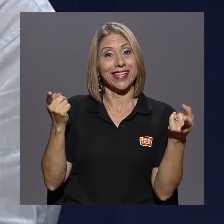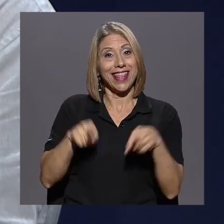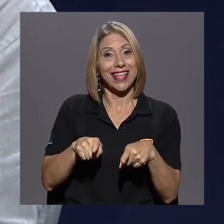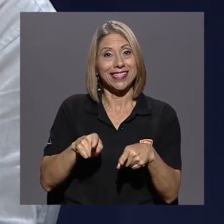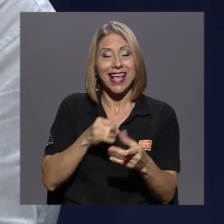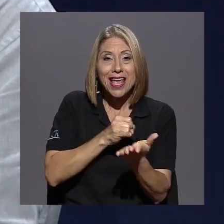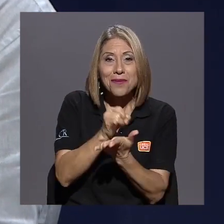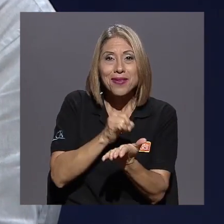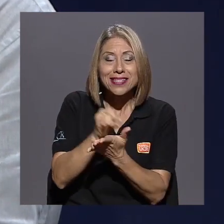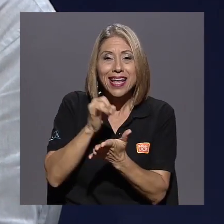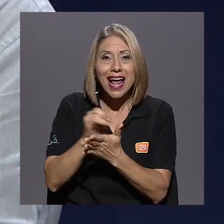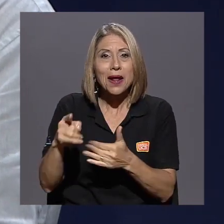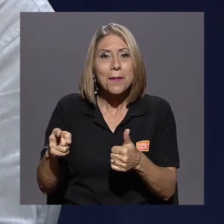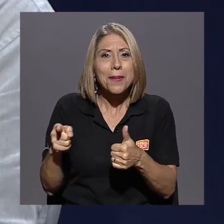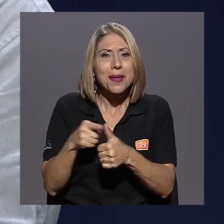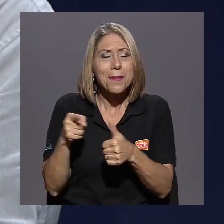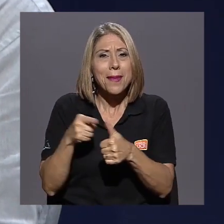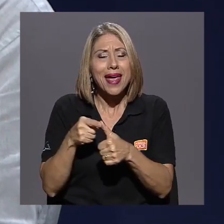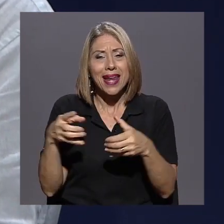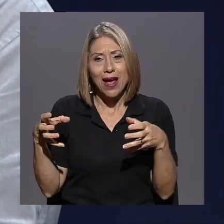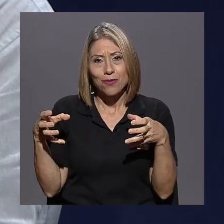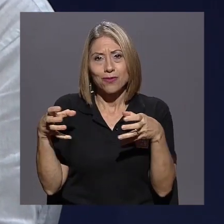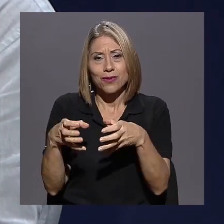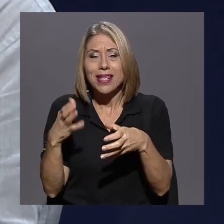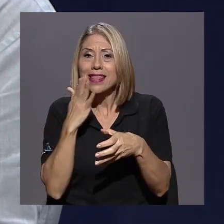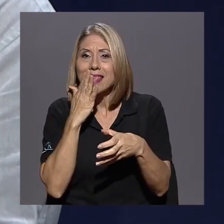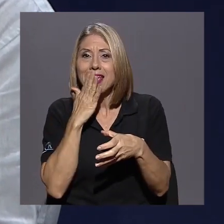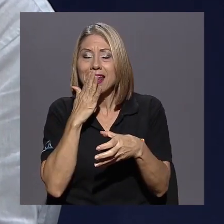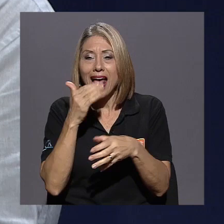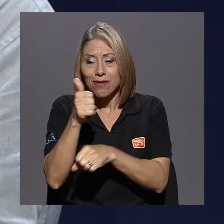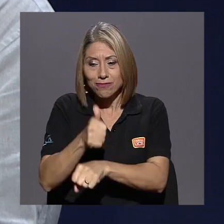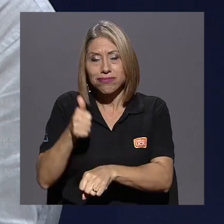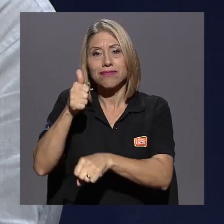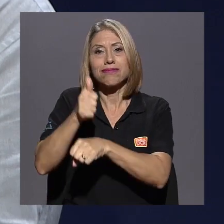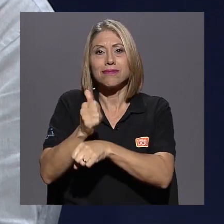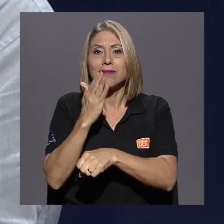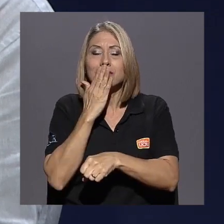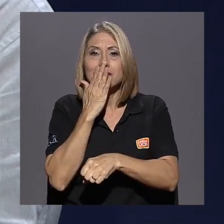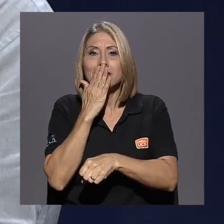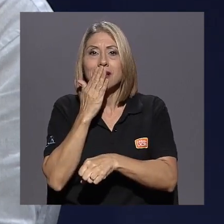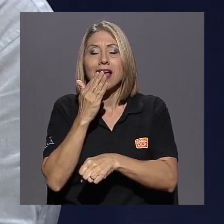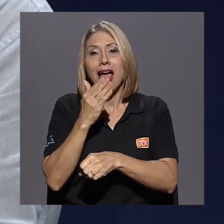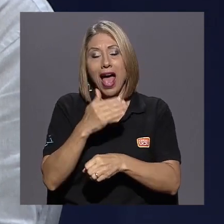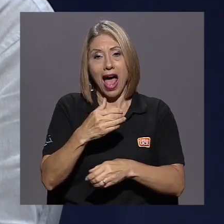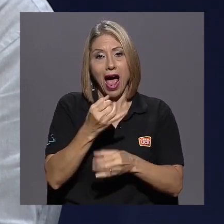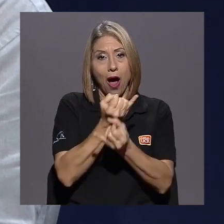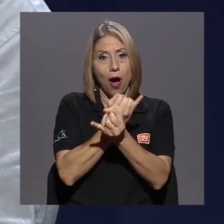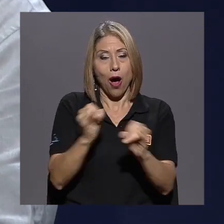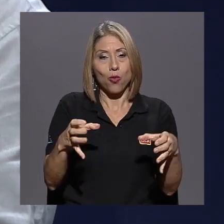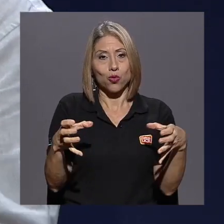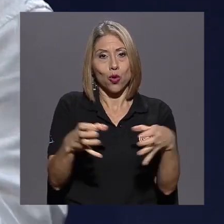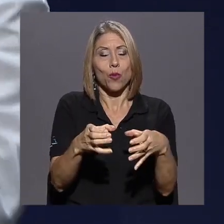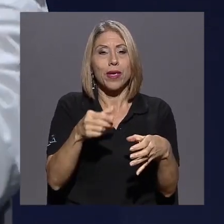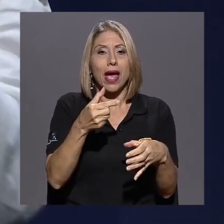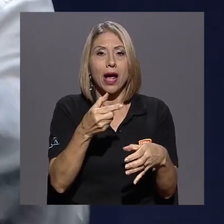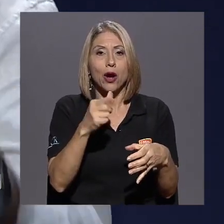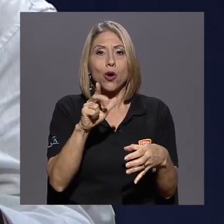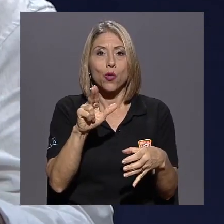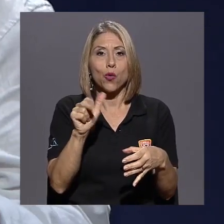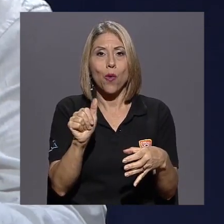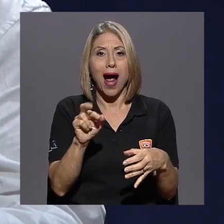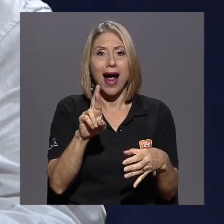la primera otra miente y gen la que se constituyó en bolivia entonces es la autonomía guaraní de charagua o sea